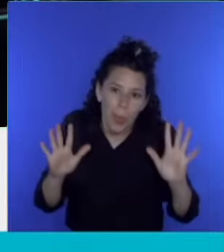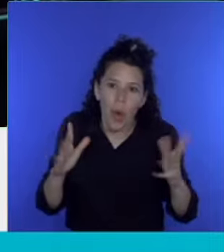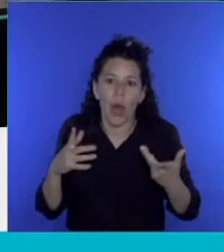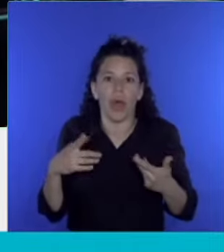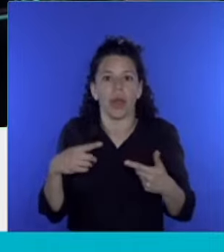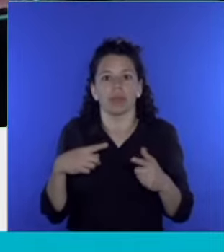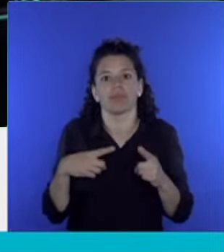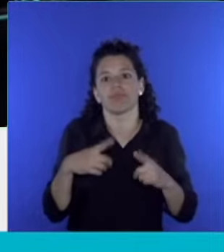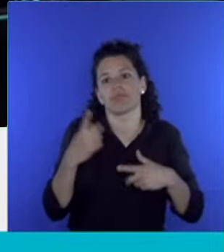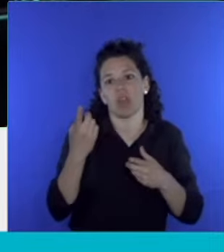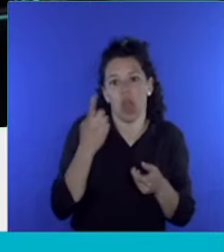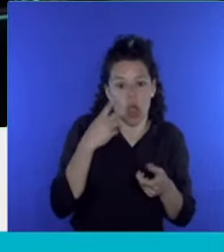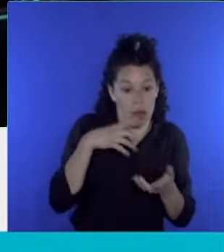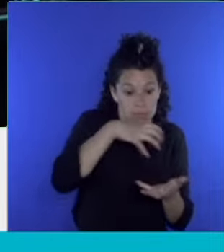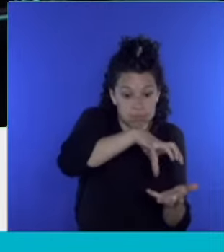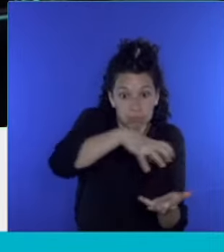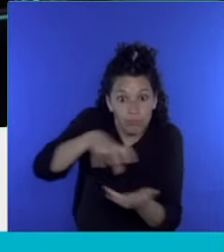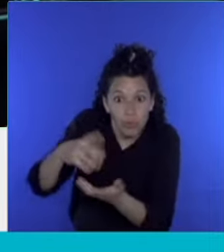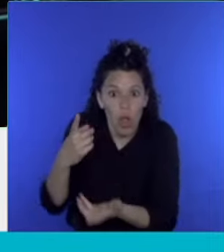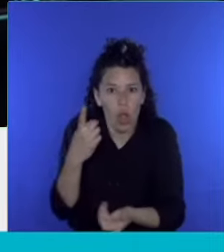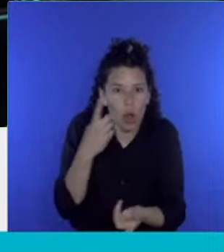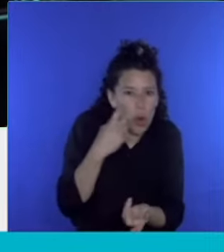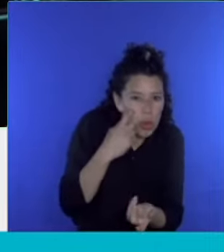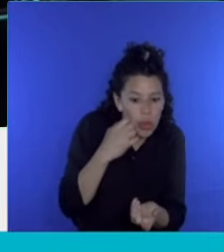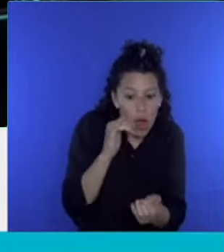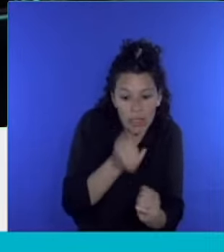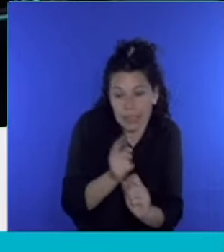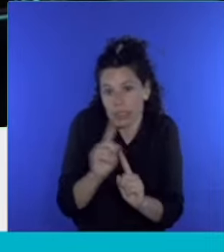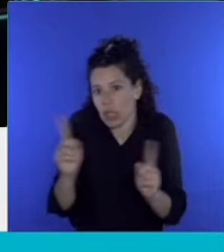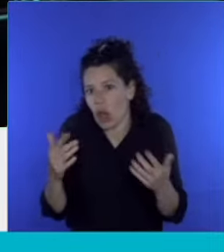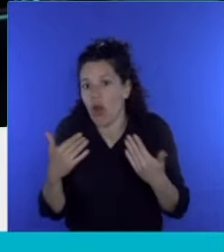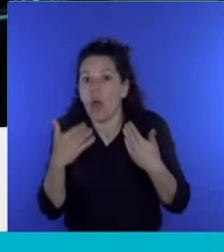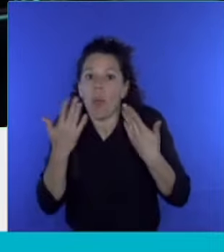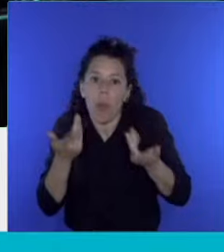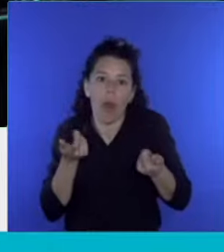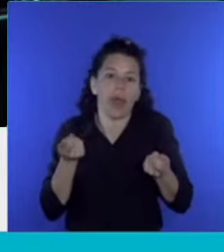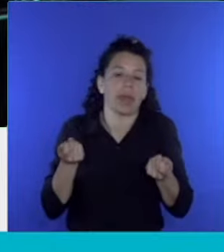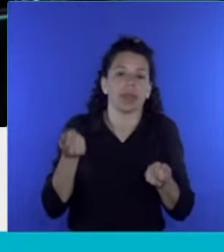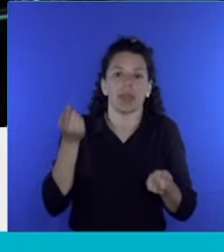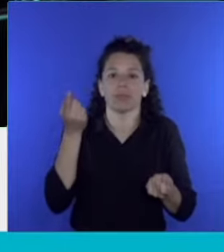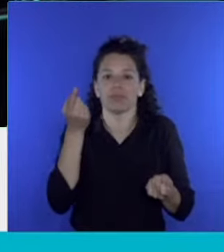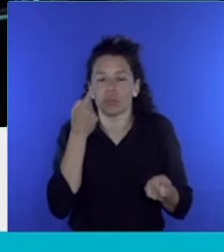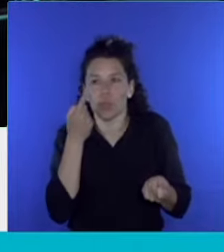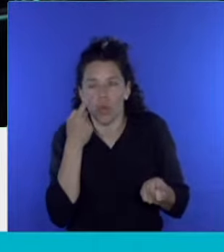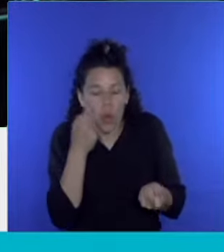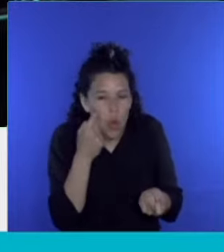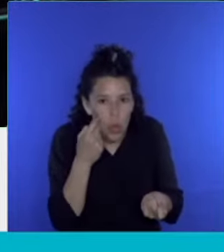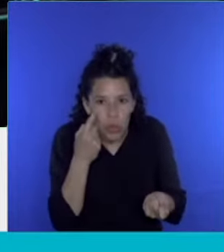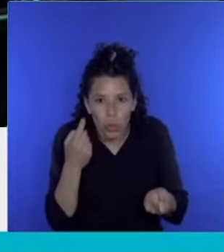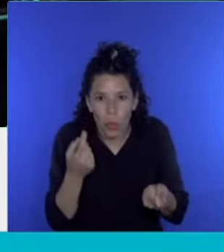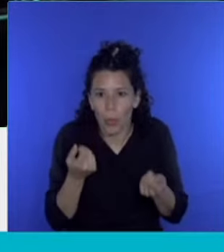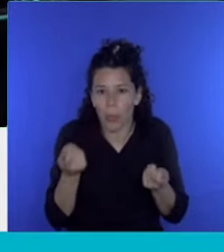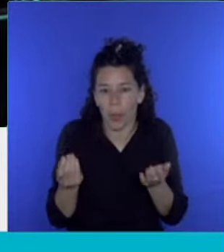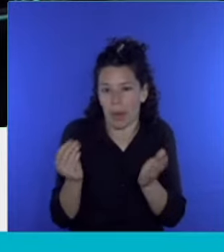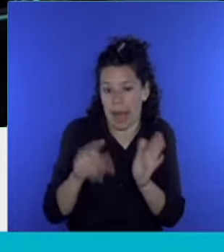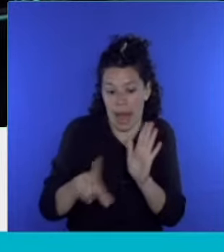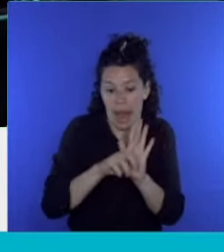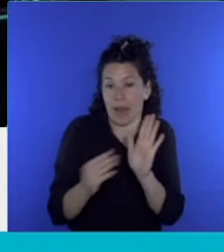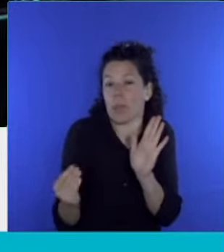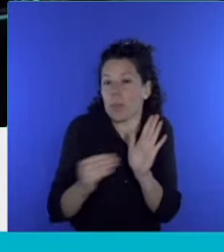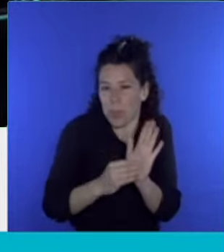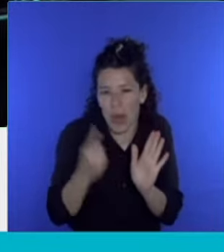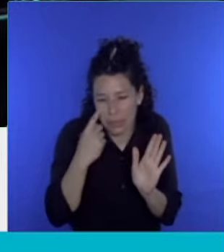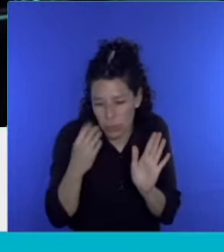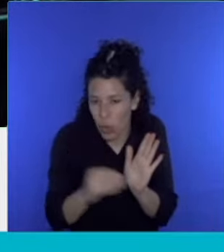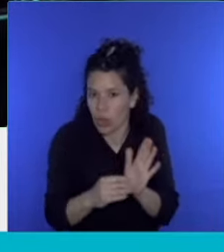organismos de control o no se podrá establecer algún control más en lo que establece esta ley pero me parece que